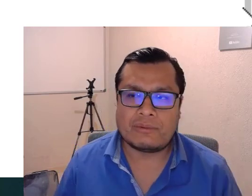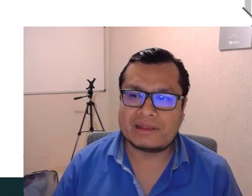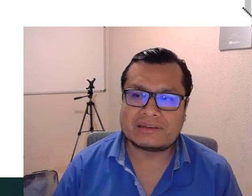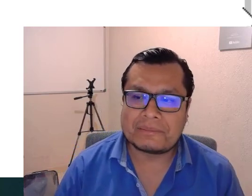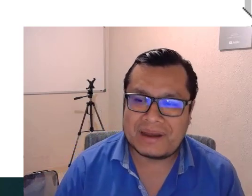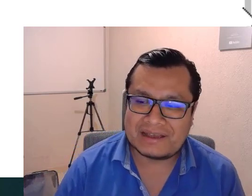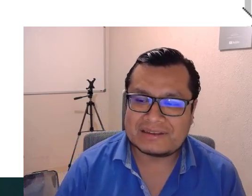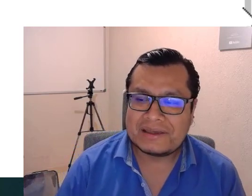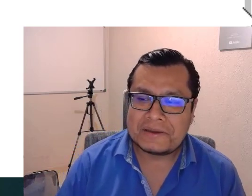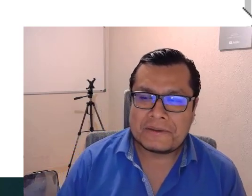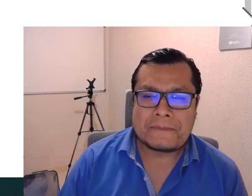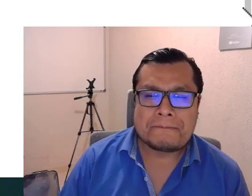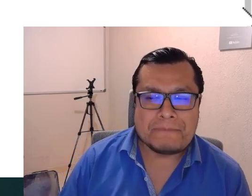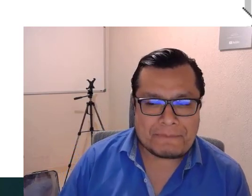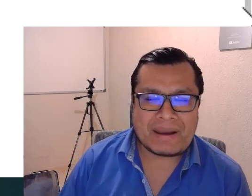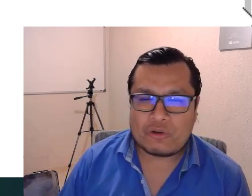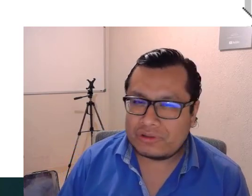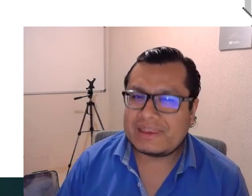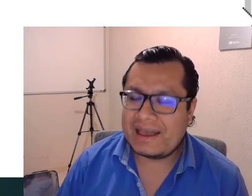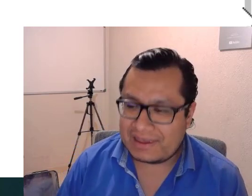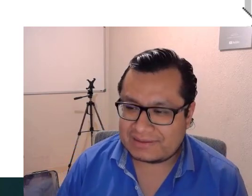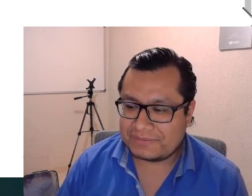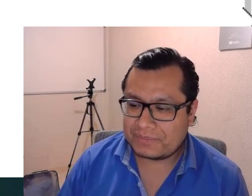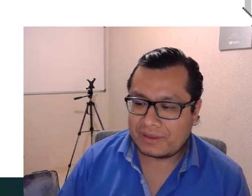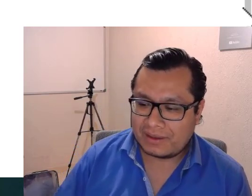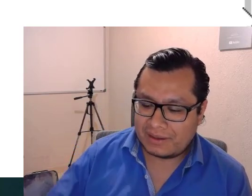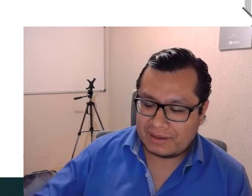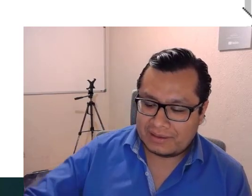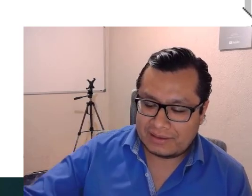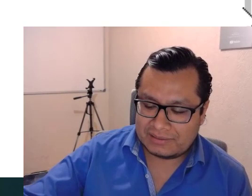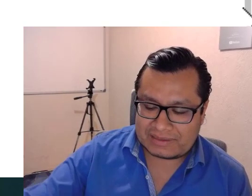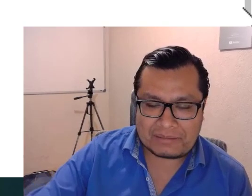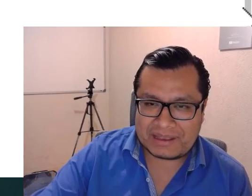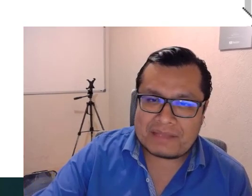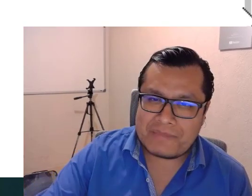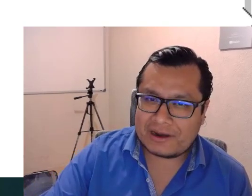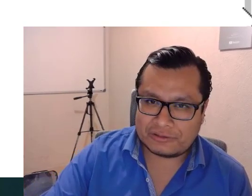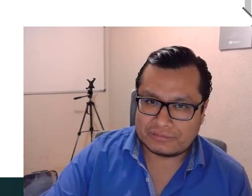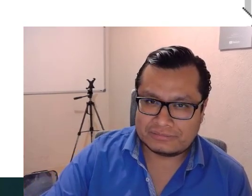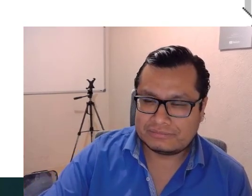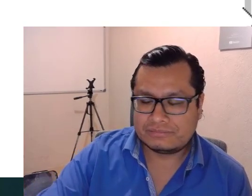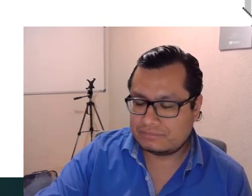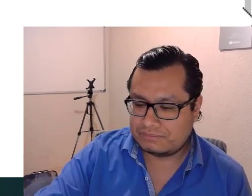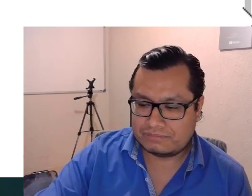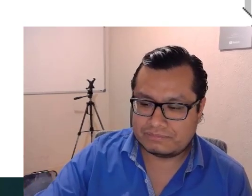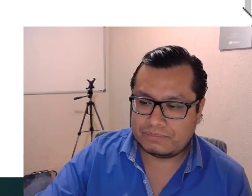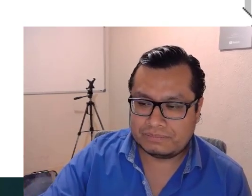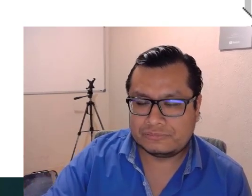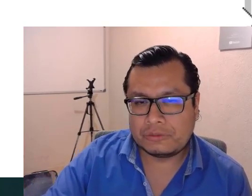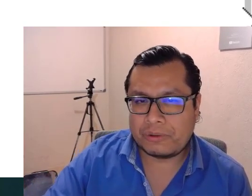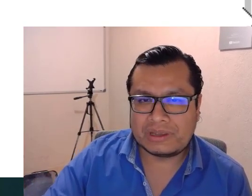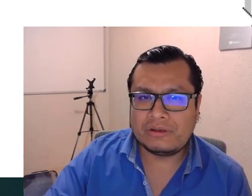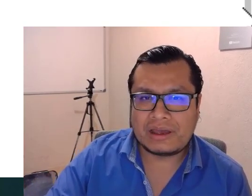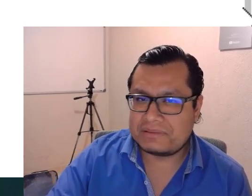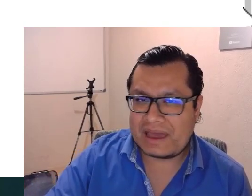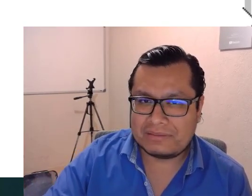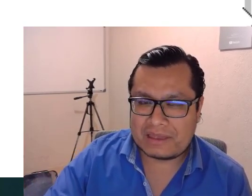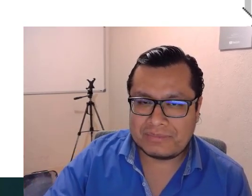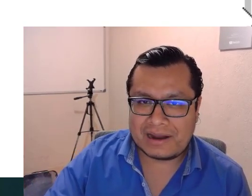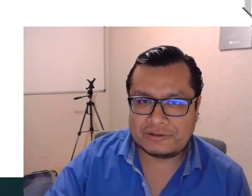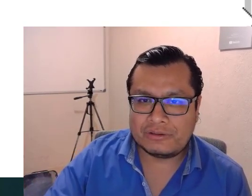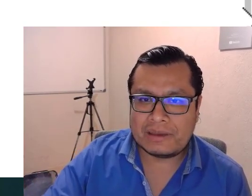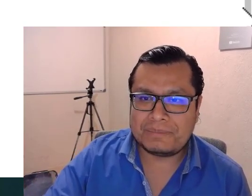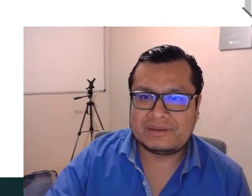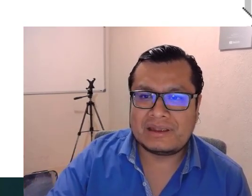año no se acabó las asambleas mi pregunta es termina en marzo suponiendo que ya